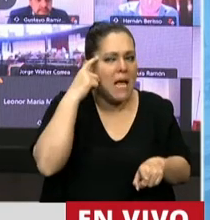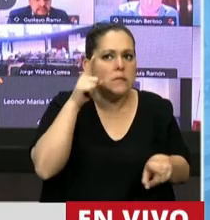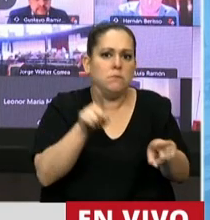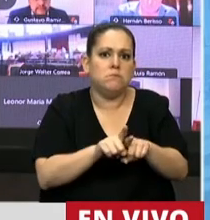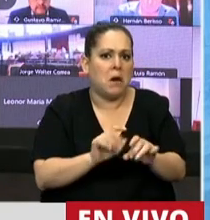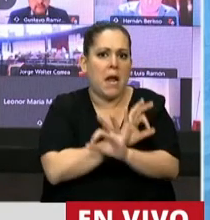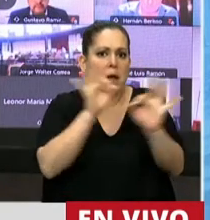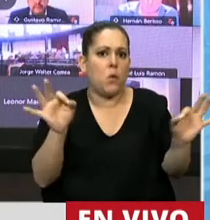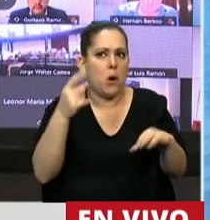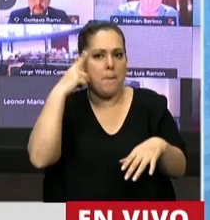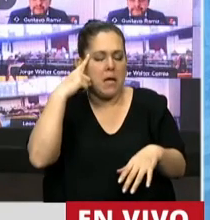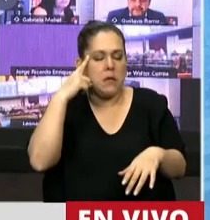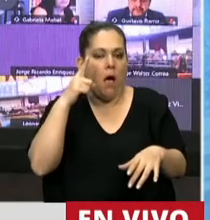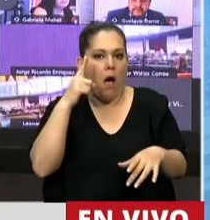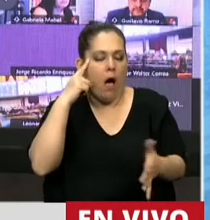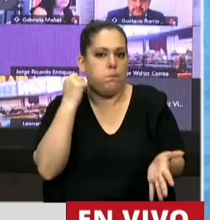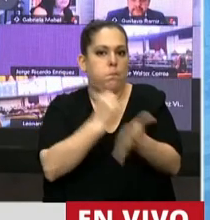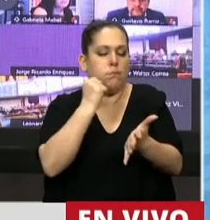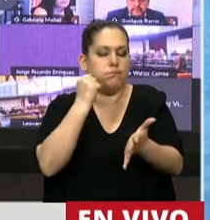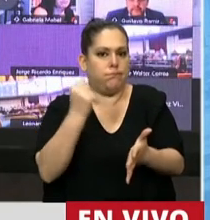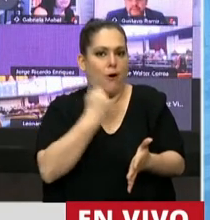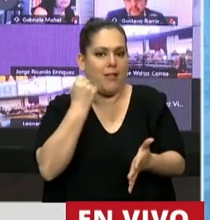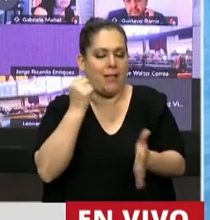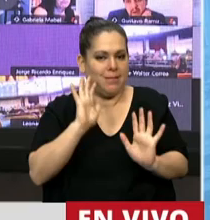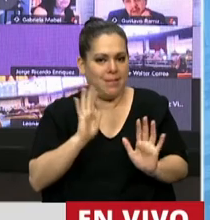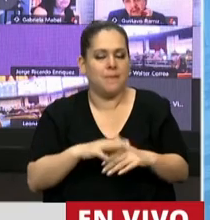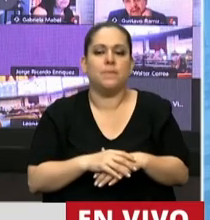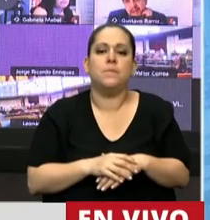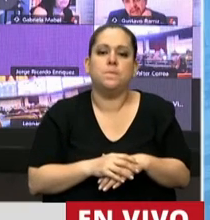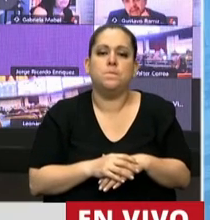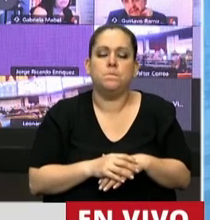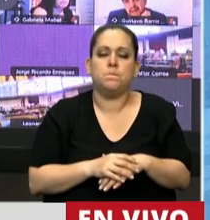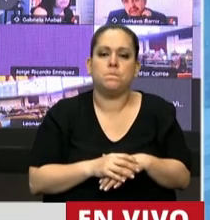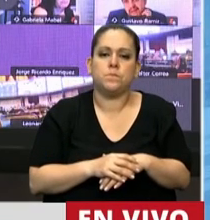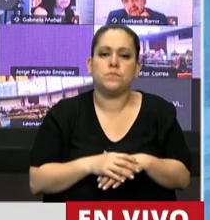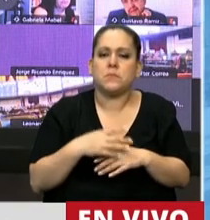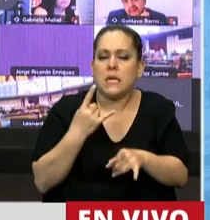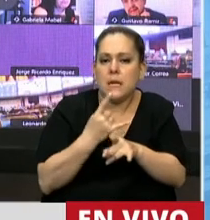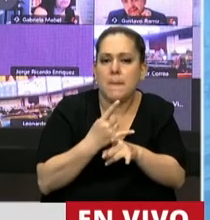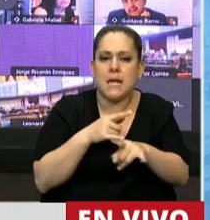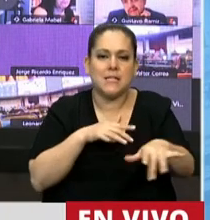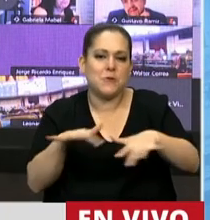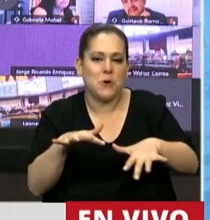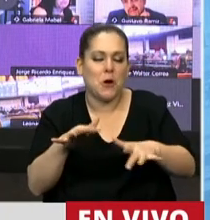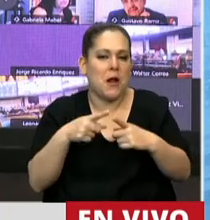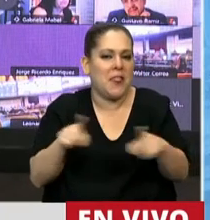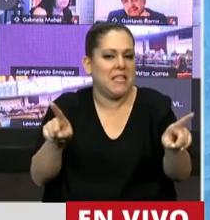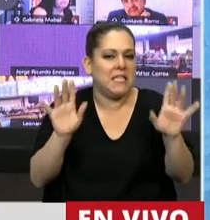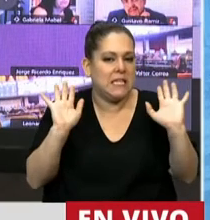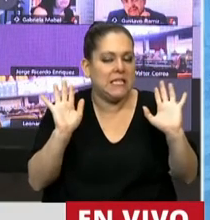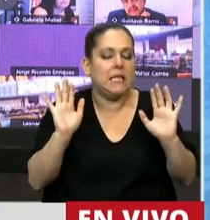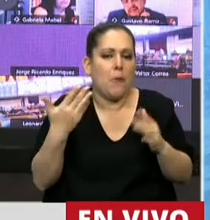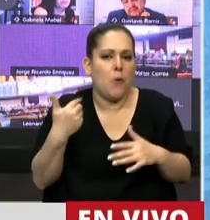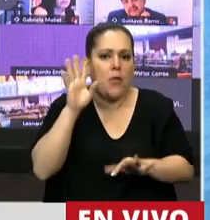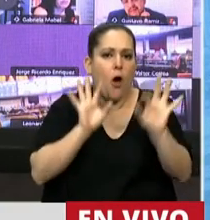su profundo impacto como en cualquier fenómeno complejo presidente pueden adoptarse distintos puntos de